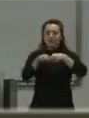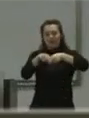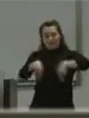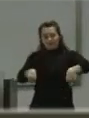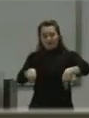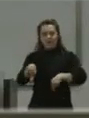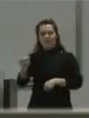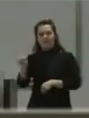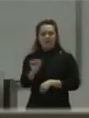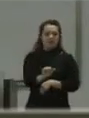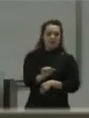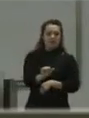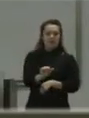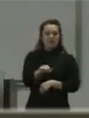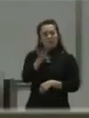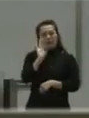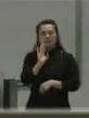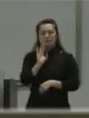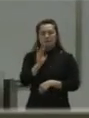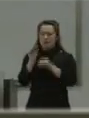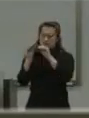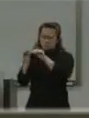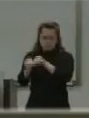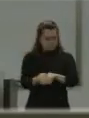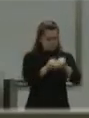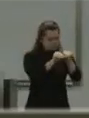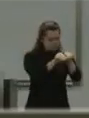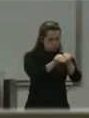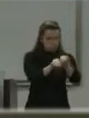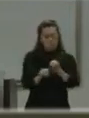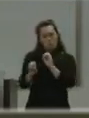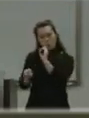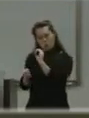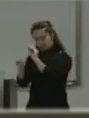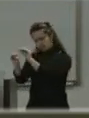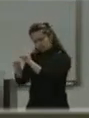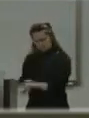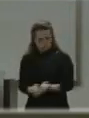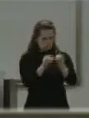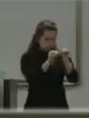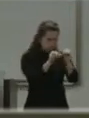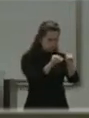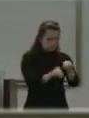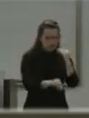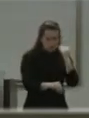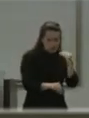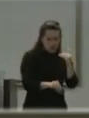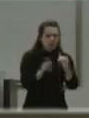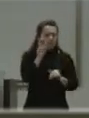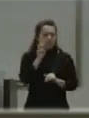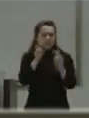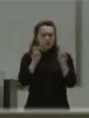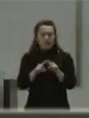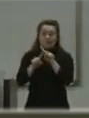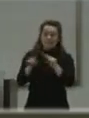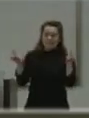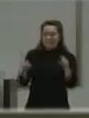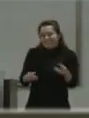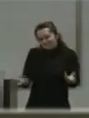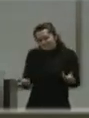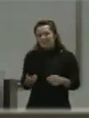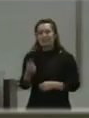de cómo es la educación es sexualidad en hombres y cómo es la educación es sexualidad de mujeres Porque es diferente verdad